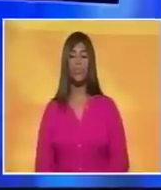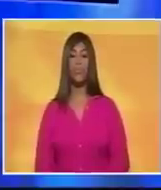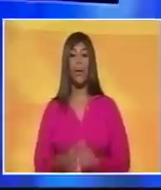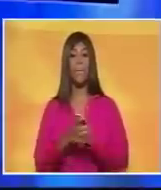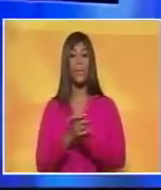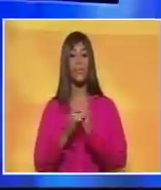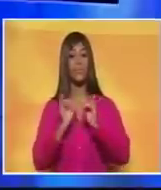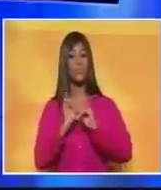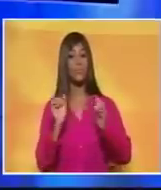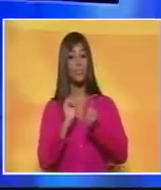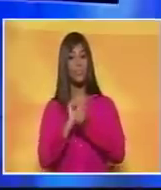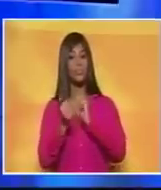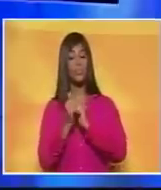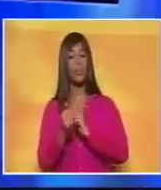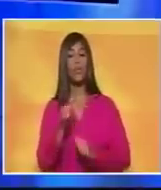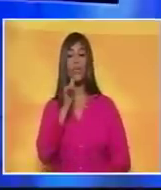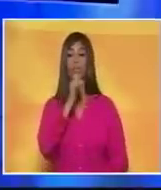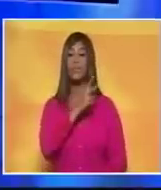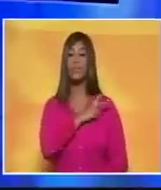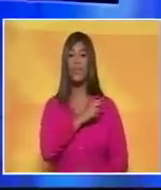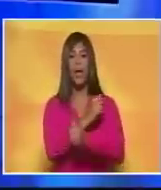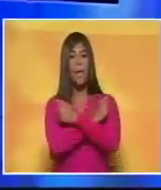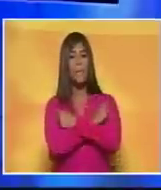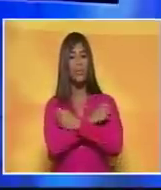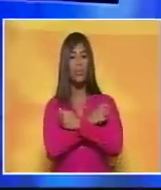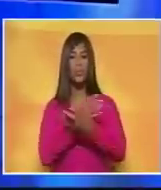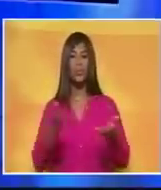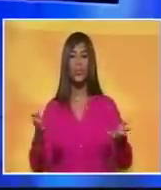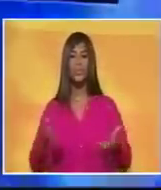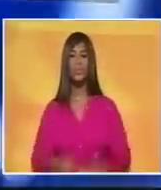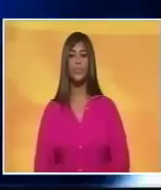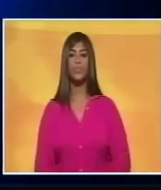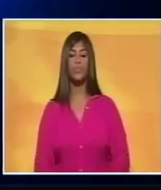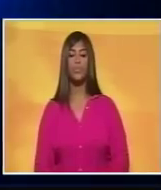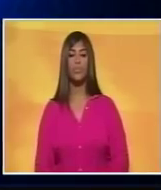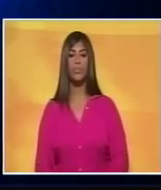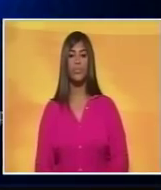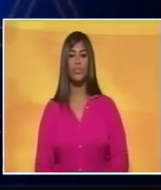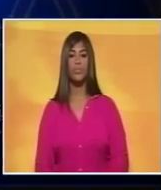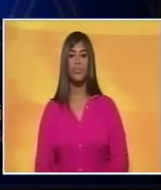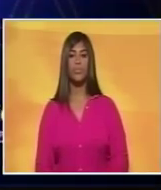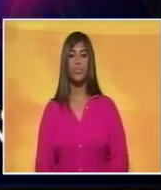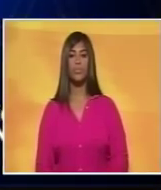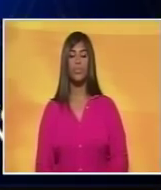Amigos, hasta aquí los deportes en su noticiero Venevisión. Un fuerte abrazo para todos.